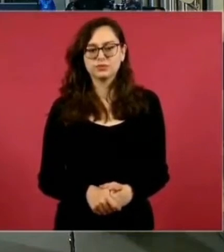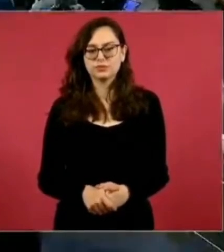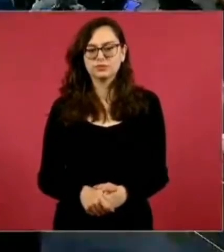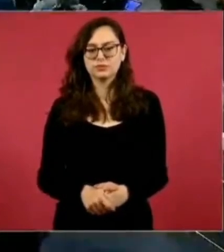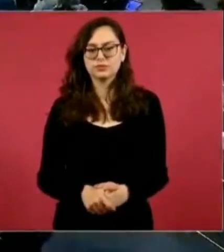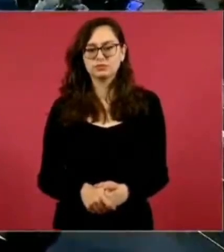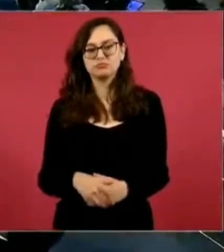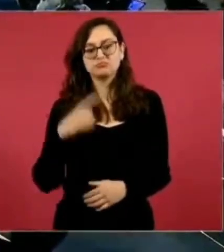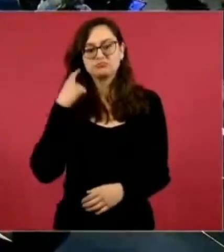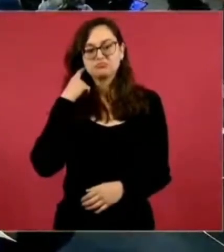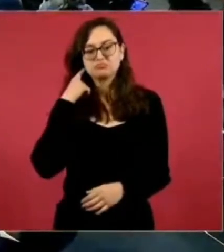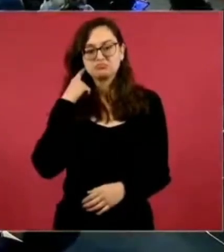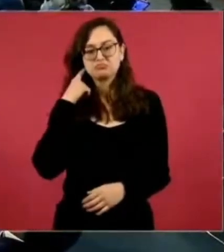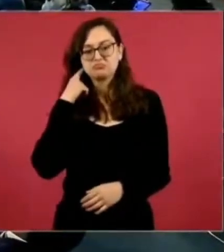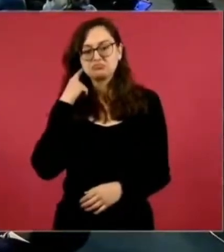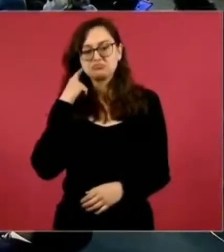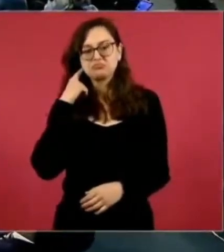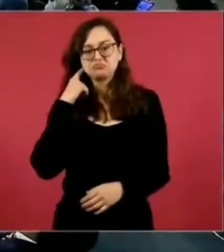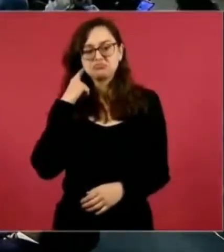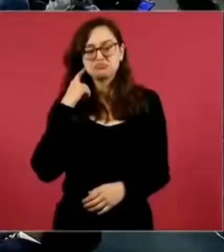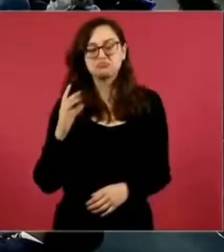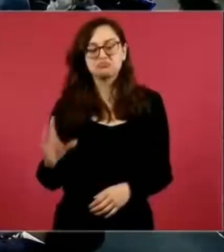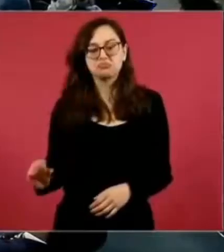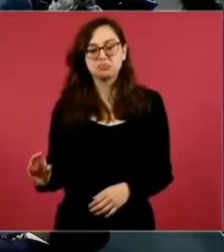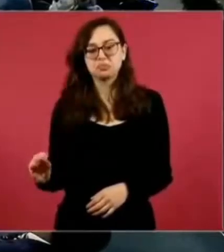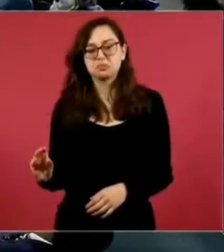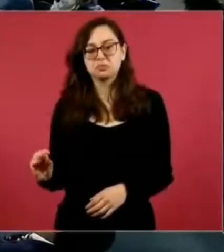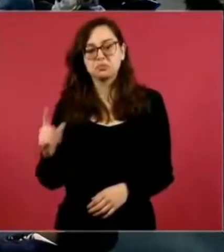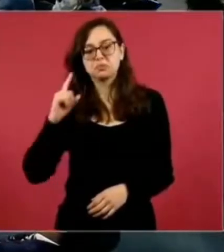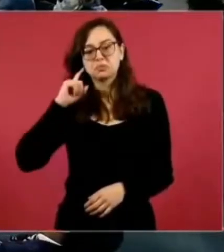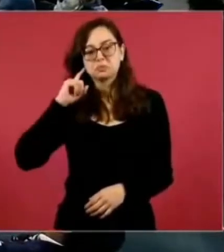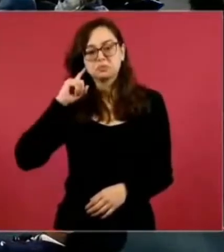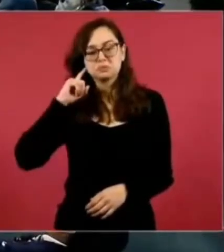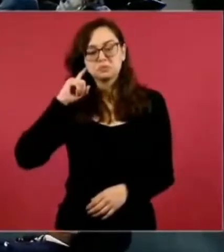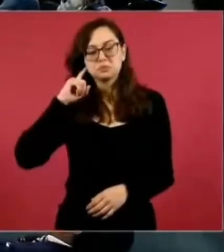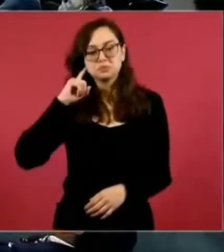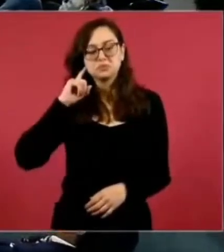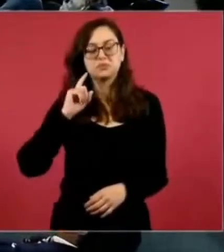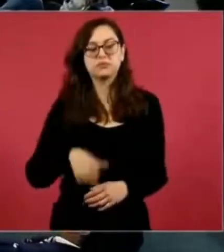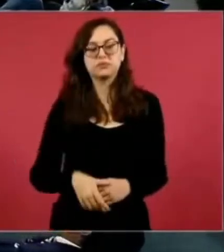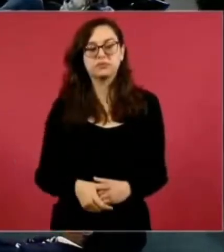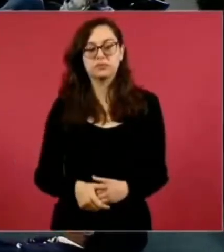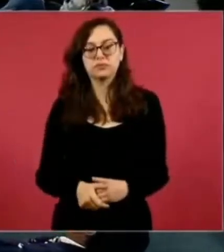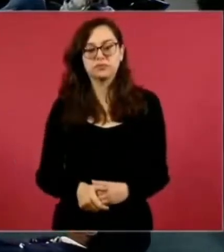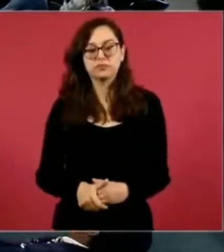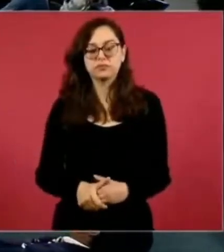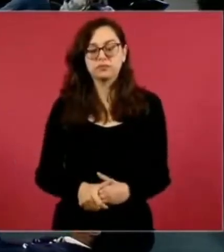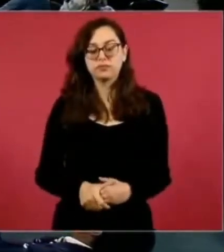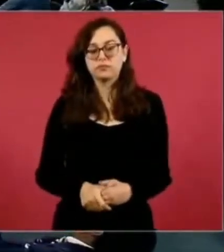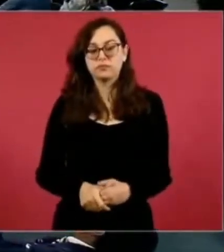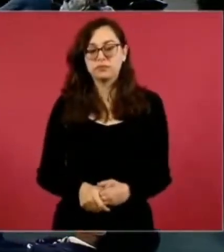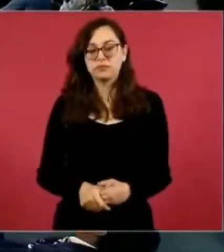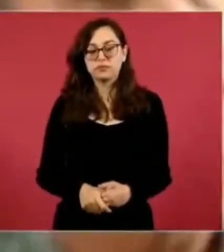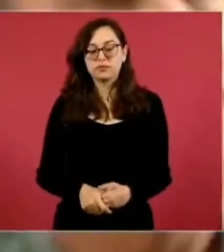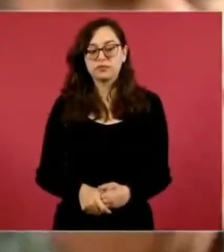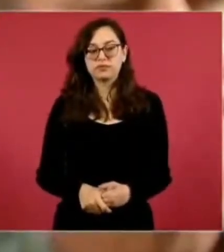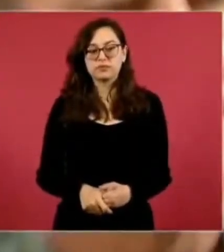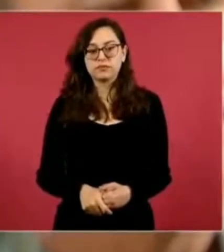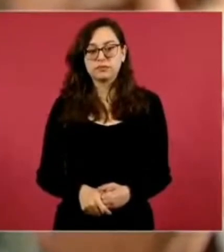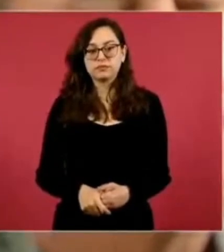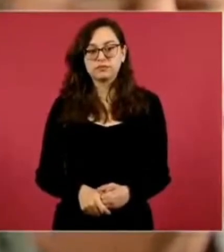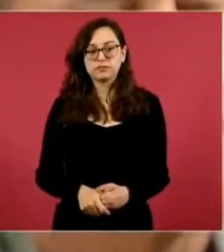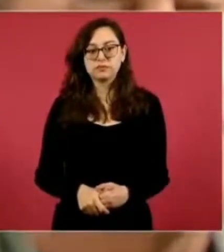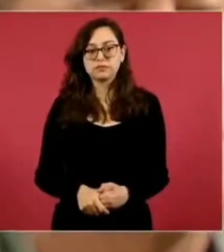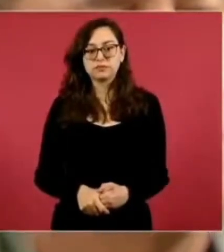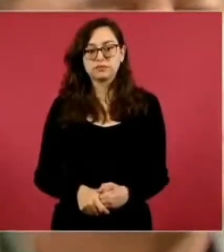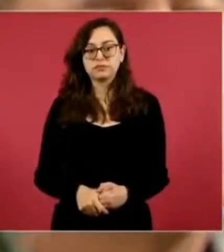El que maneja Estados Unidos, el embajador de Estados Unidos, el TEMEC, ¿lo están usando de pretexto para el injerencismo? Por como usted lo